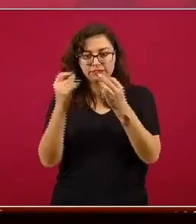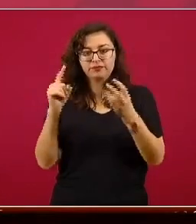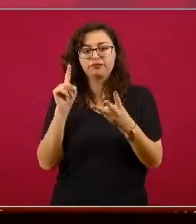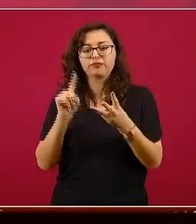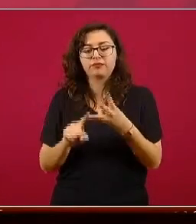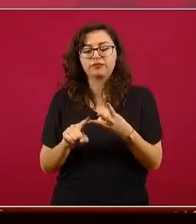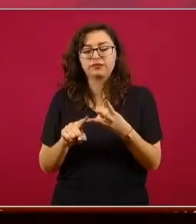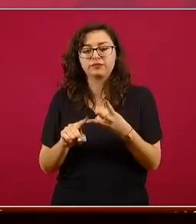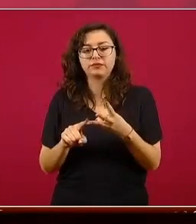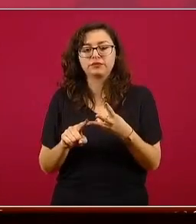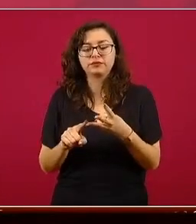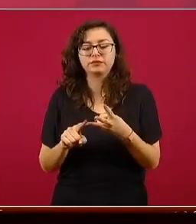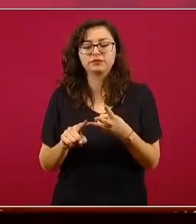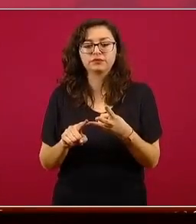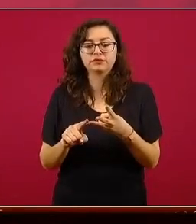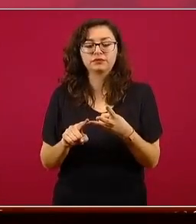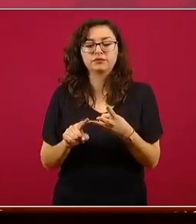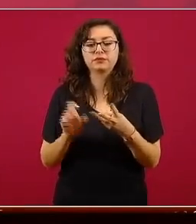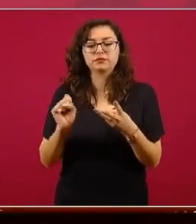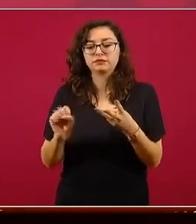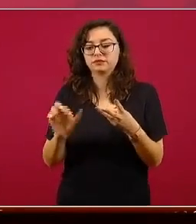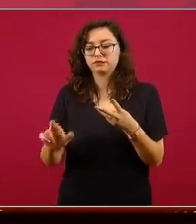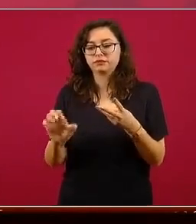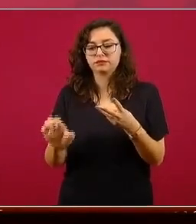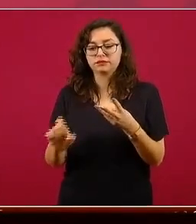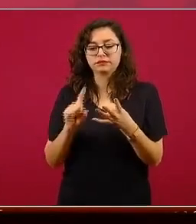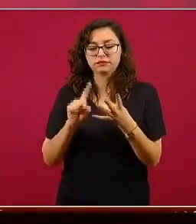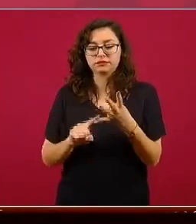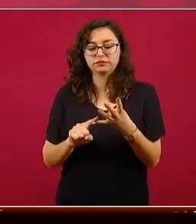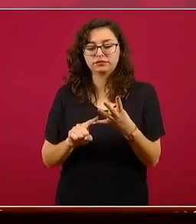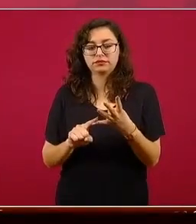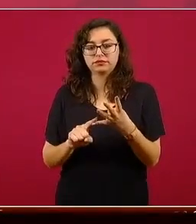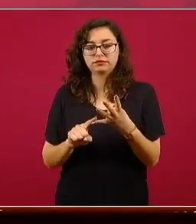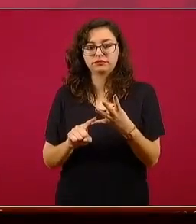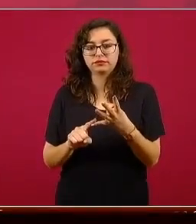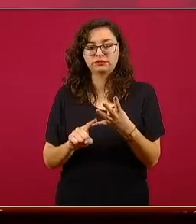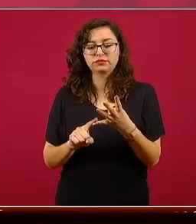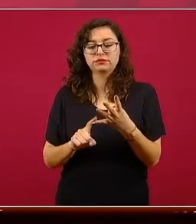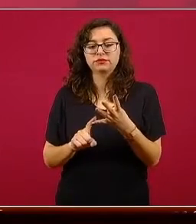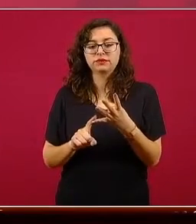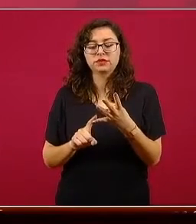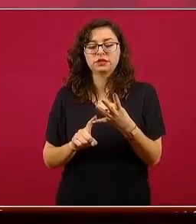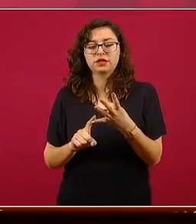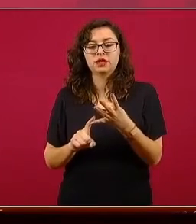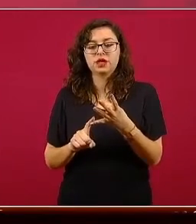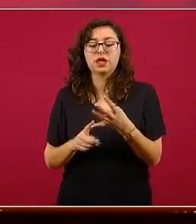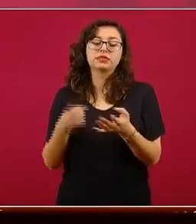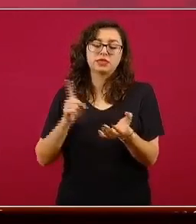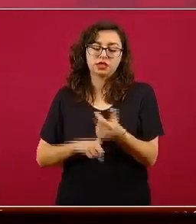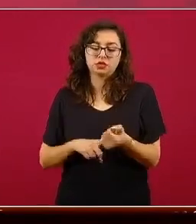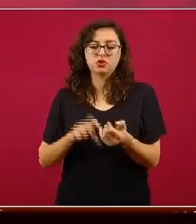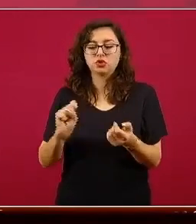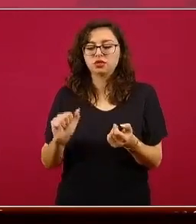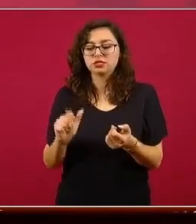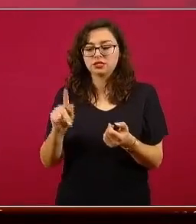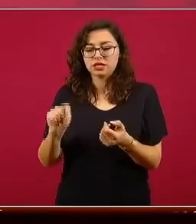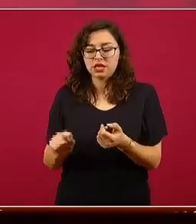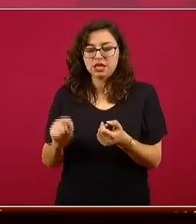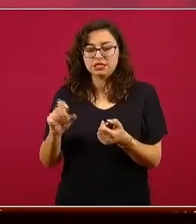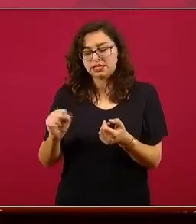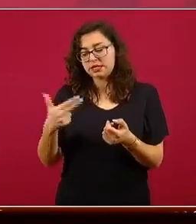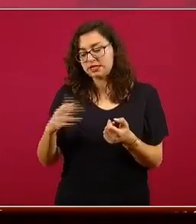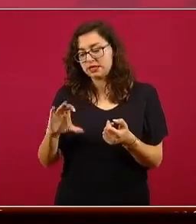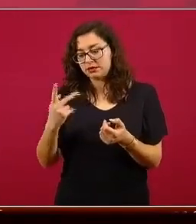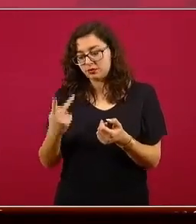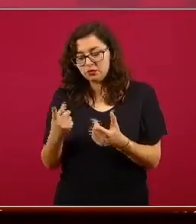de Aduanas, la Secretaría de Relaciones Exteriores, la Oficialía Mayor de Hacienda, varias oficinas de la Secretaría de